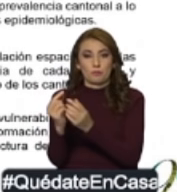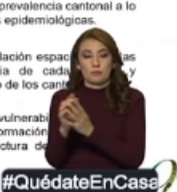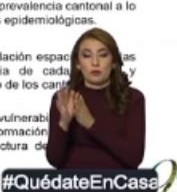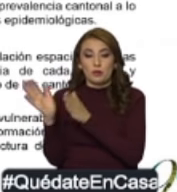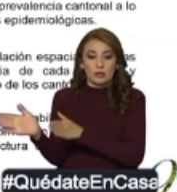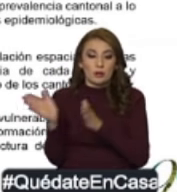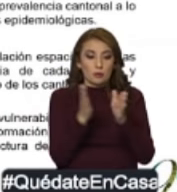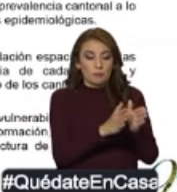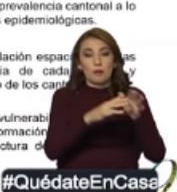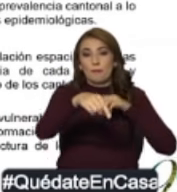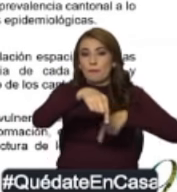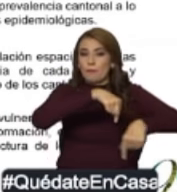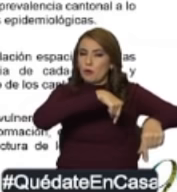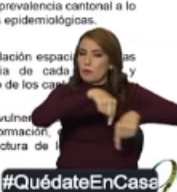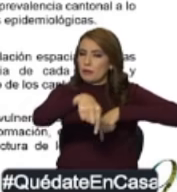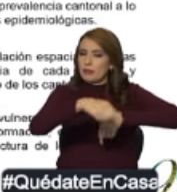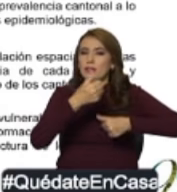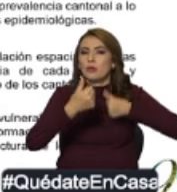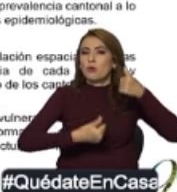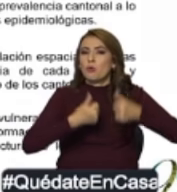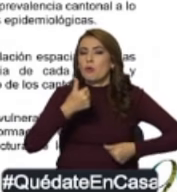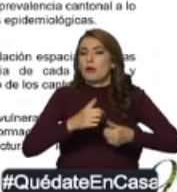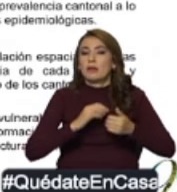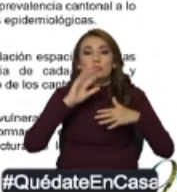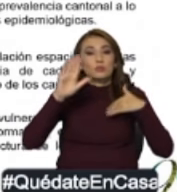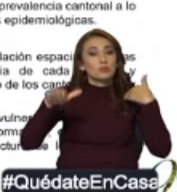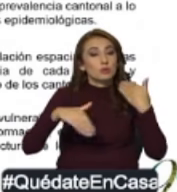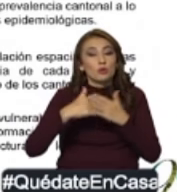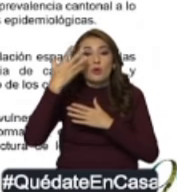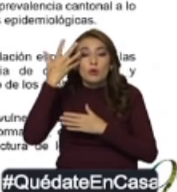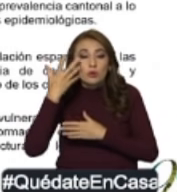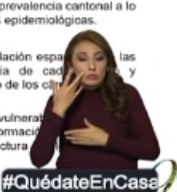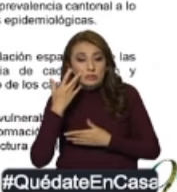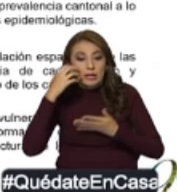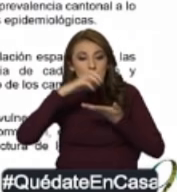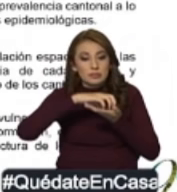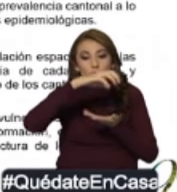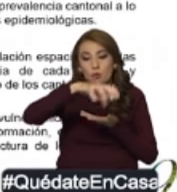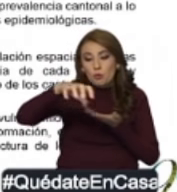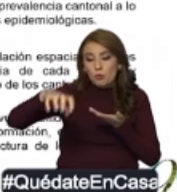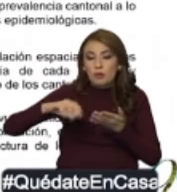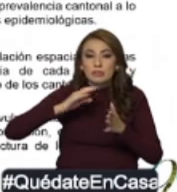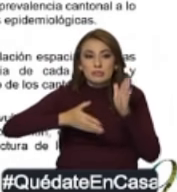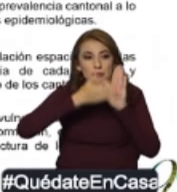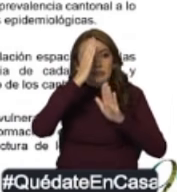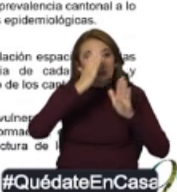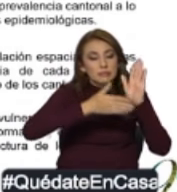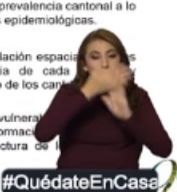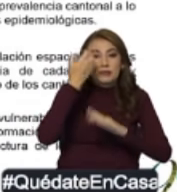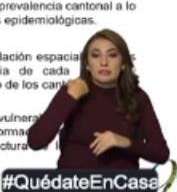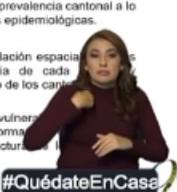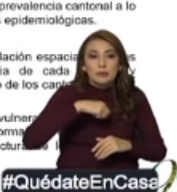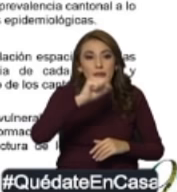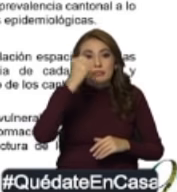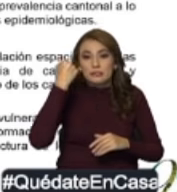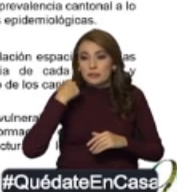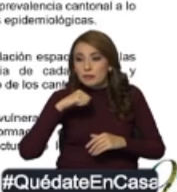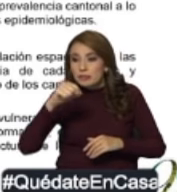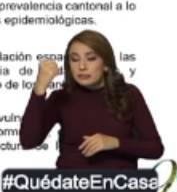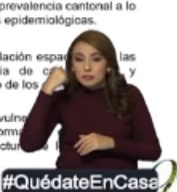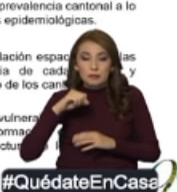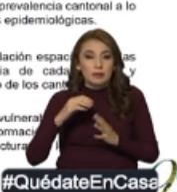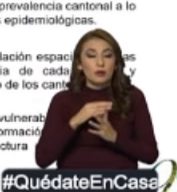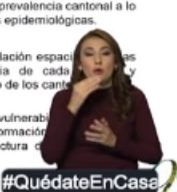de movilidad tenemos el promedio de viajes diarios realizados entre cantones y en el análisis temporoespacial hemos hecho una combinación